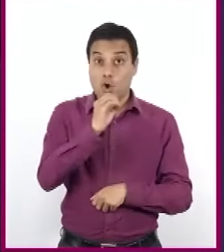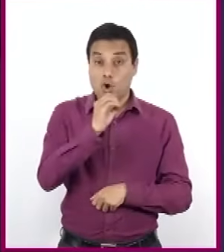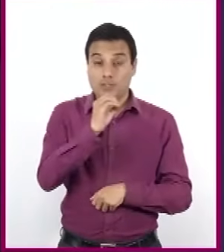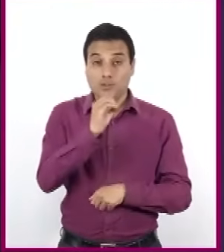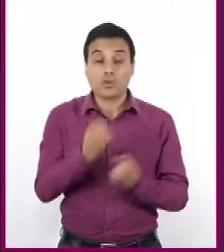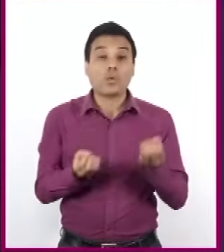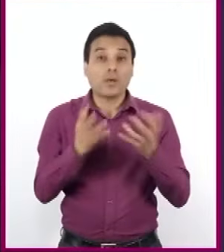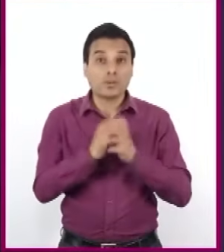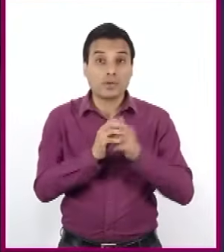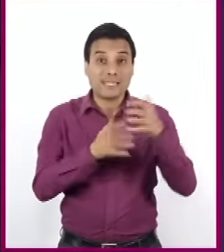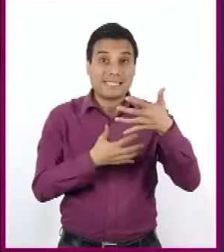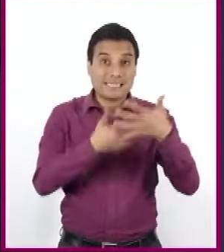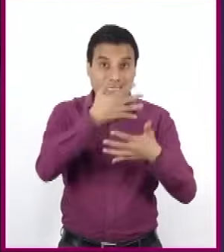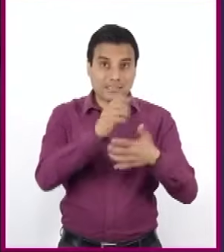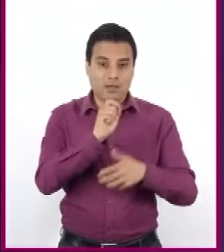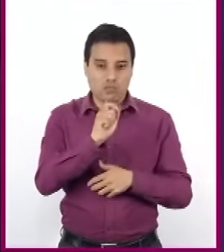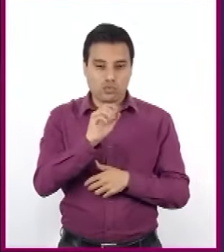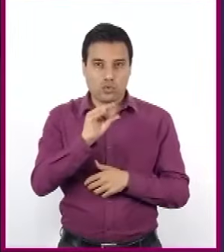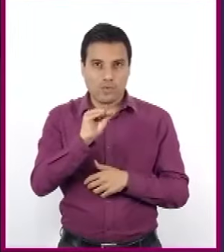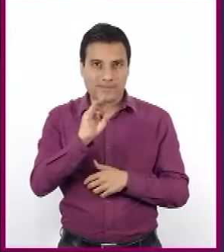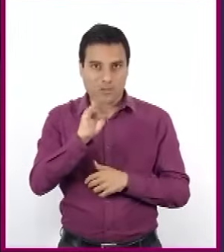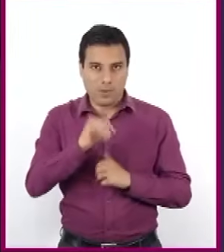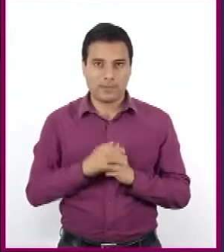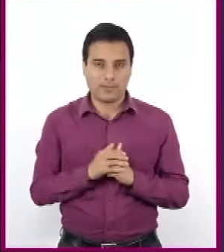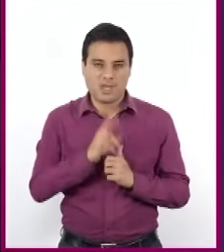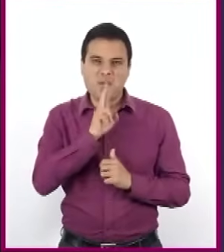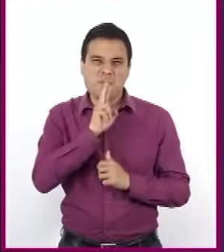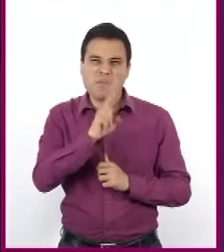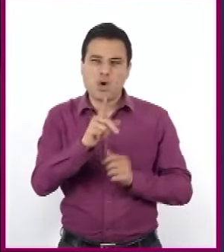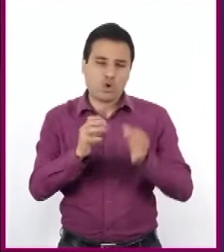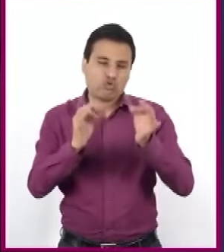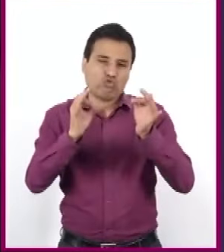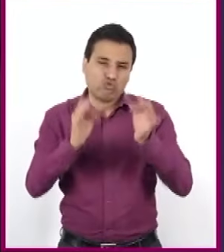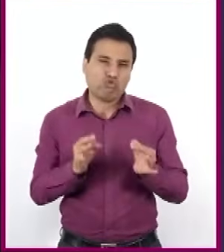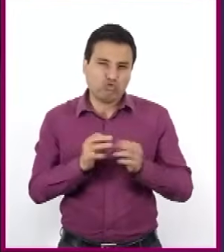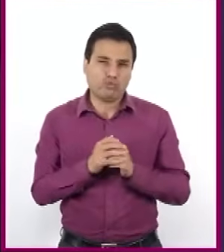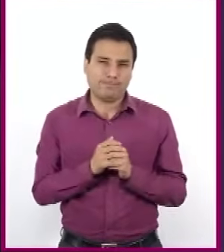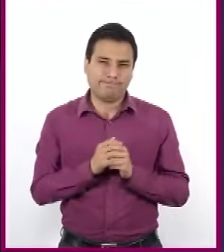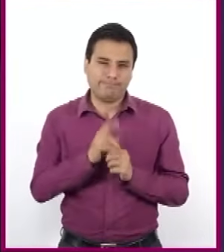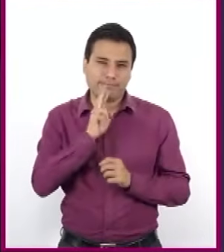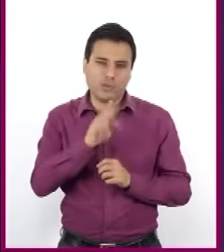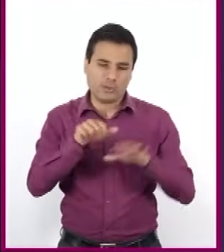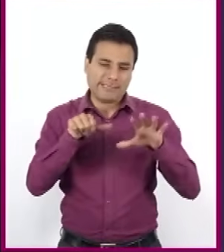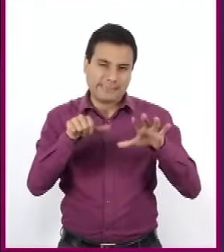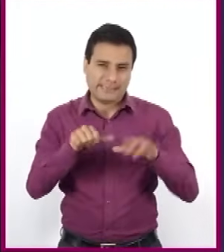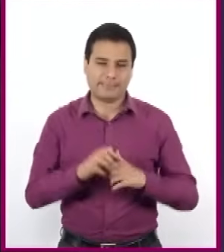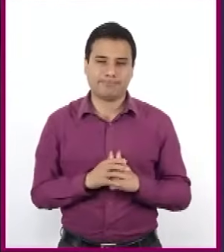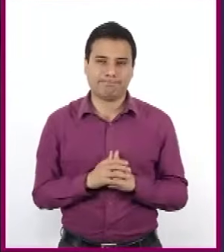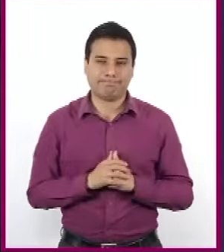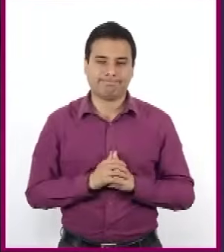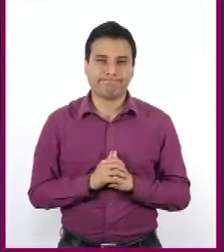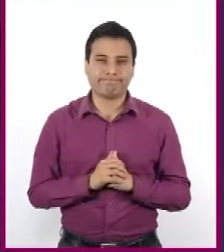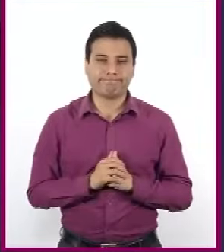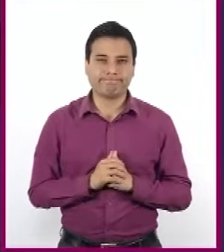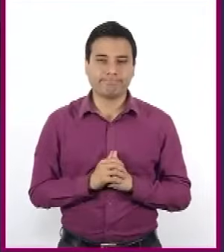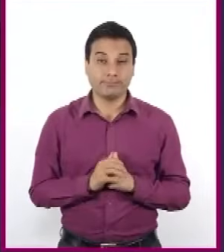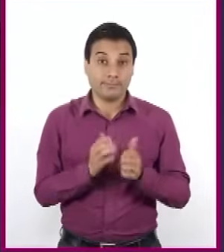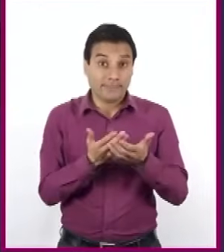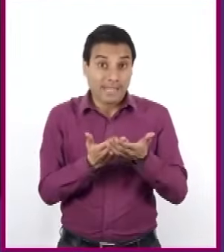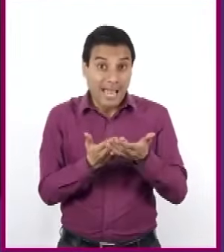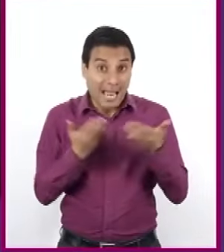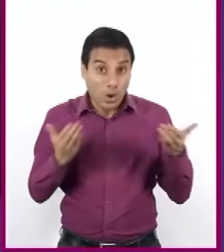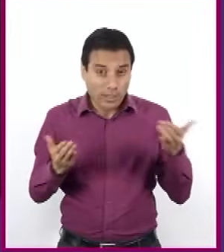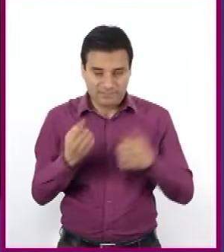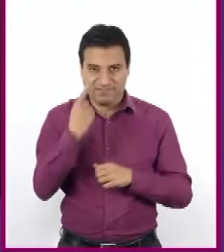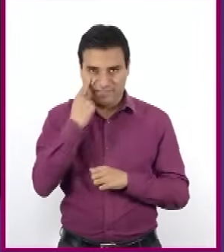de 15.99. También lo redondearemos, queda en 16. Ahora hagamos lo